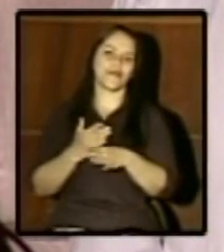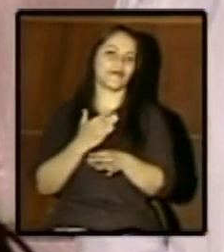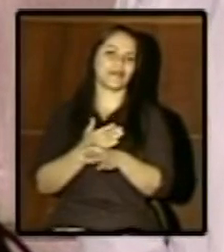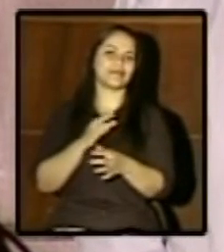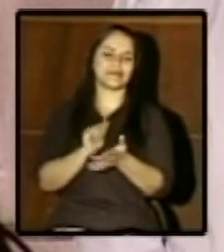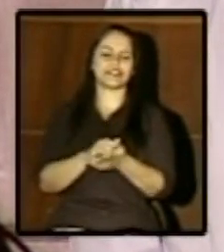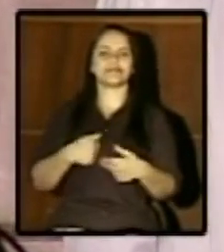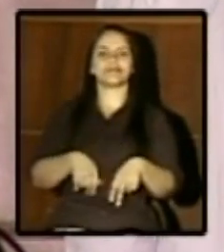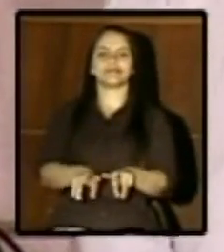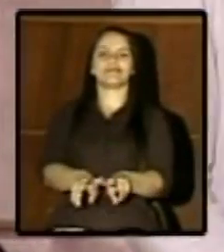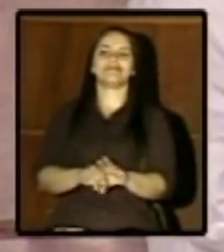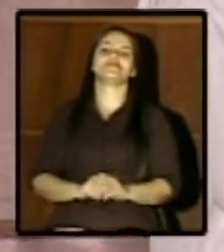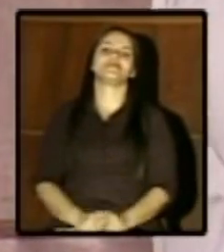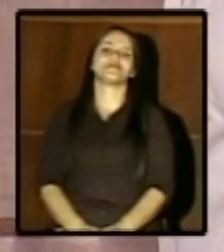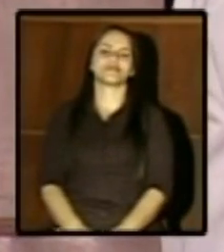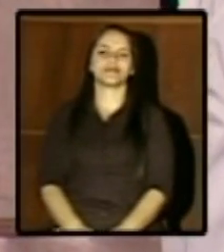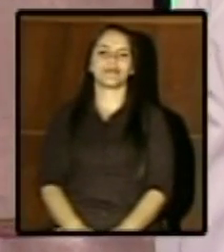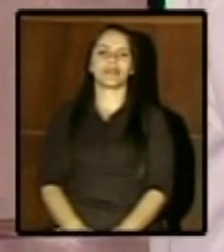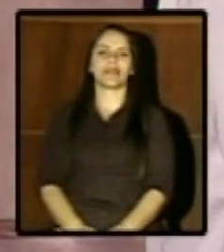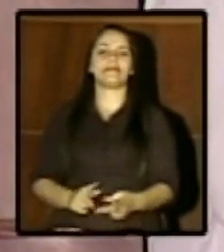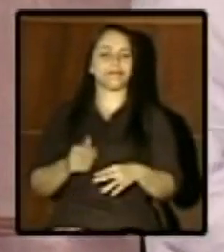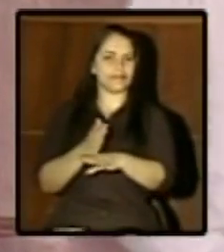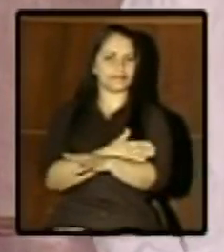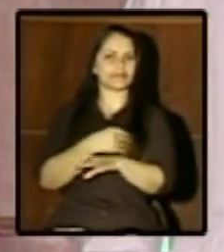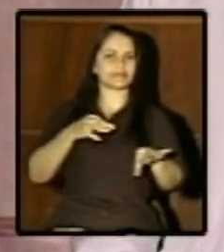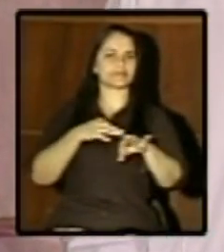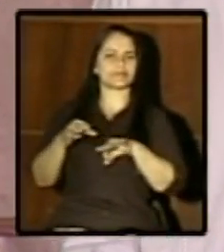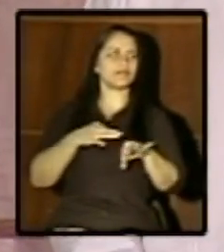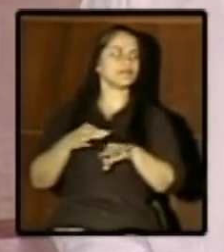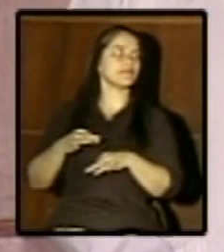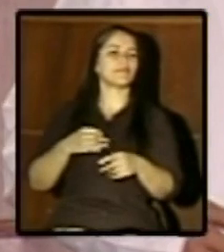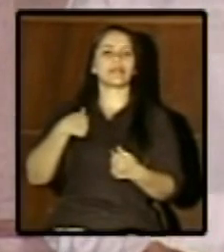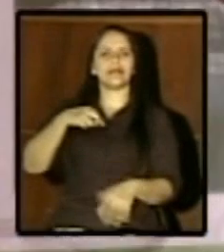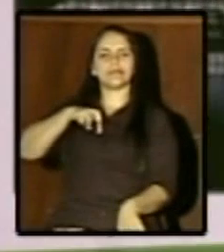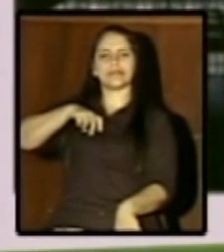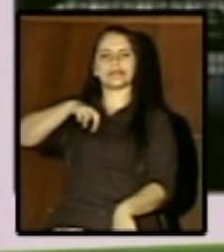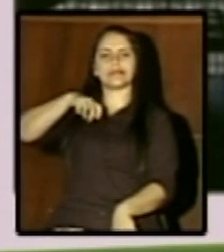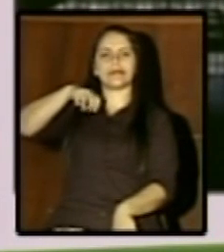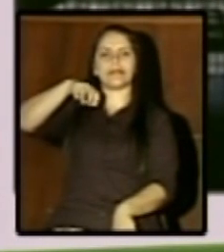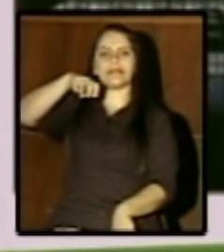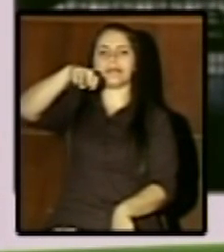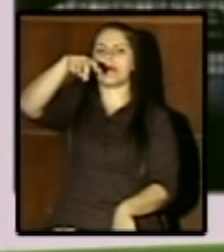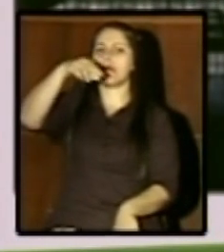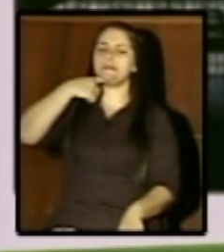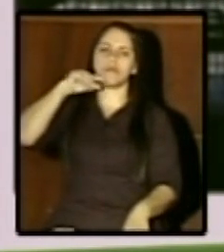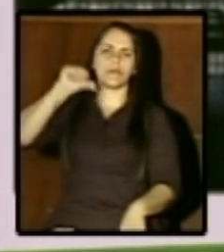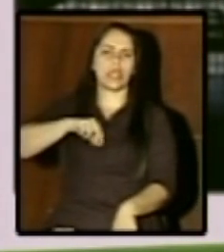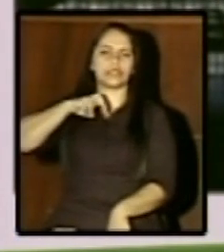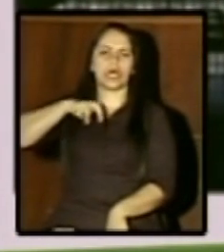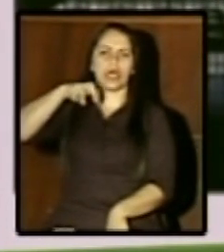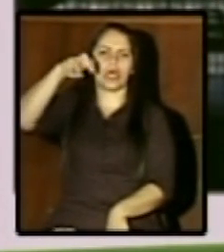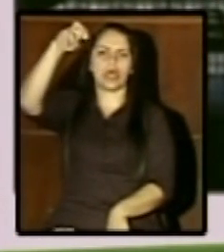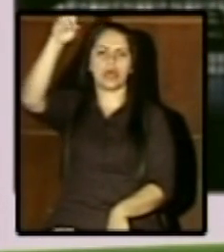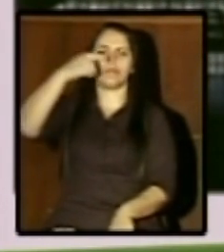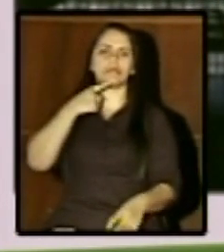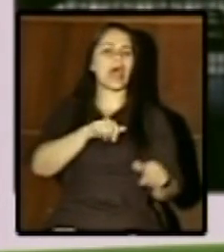ya está inflamado ahí, para despegar es un problema. Entonces sentado, rodillitas estiradas. Las escalas, yo les había dicho, son